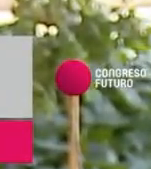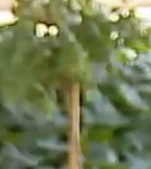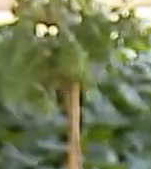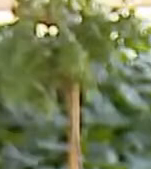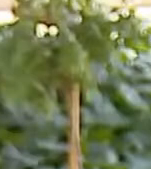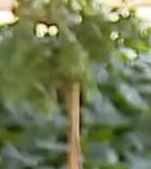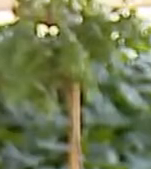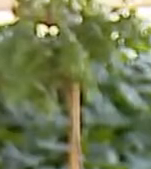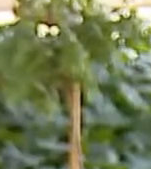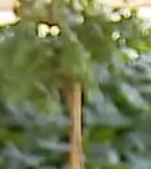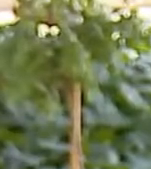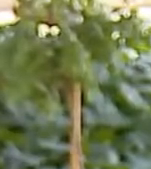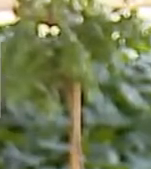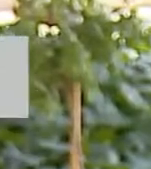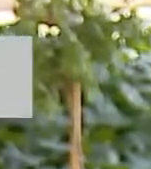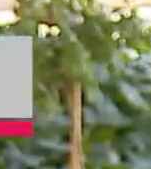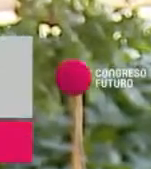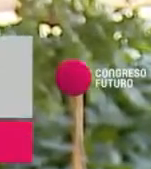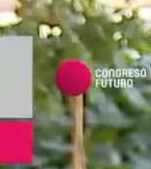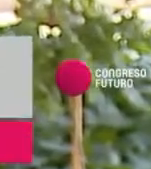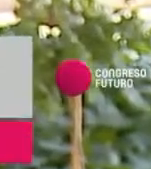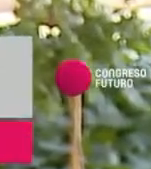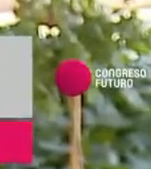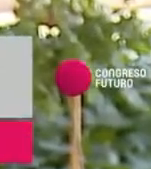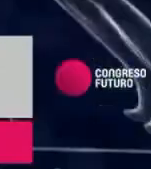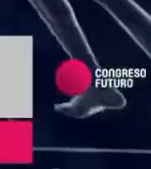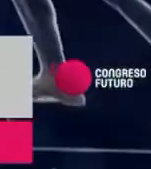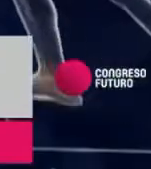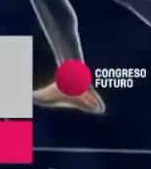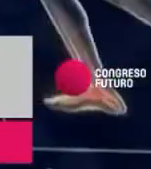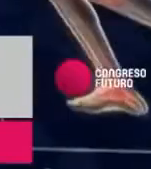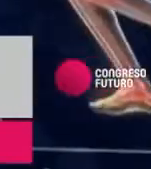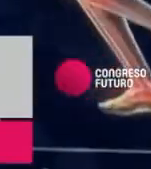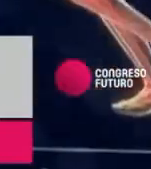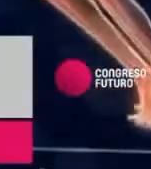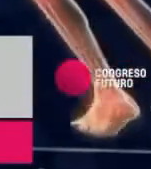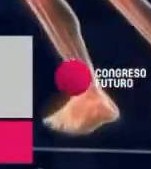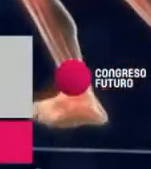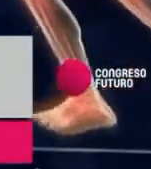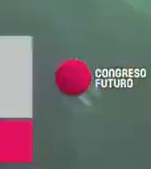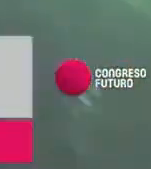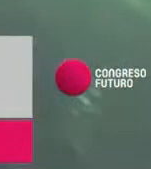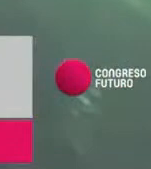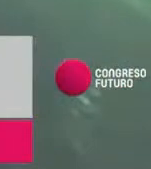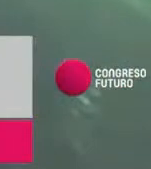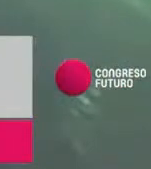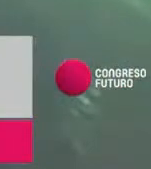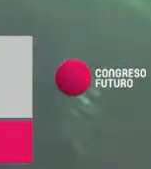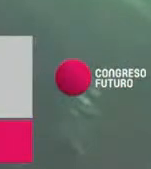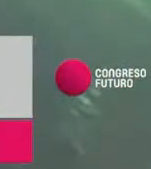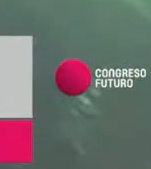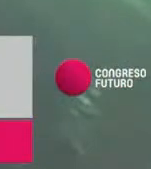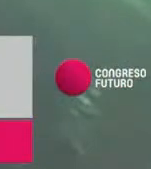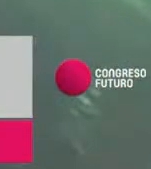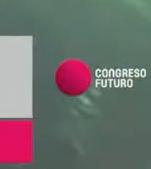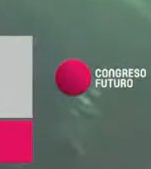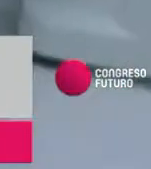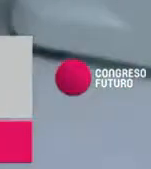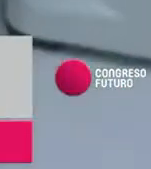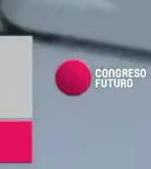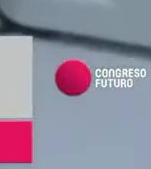del humano y no para poder intervenir los derechos de las personas. Si bien la tecnología es un aporte, no está exenta de sesgos y